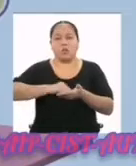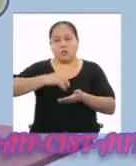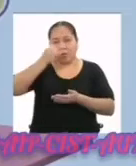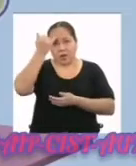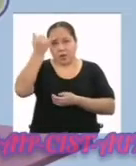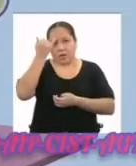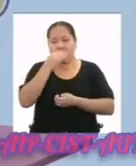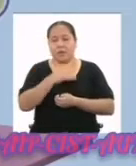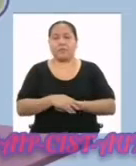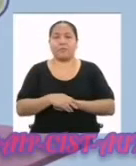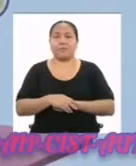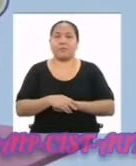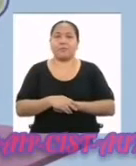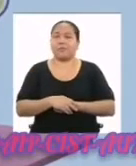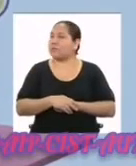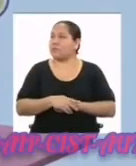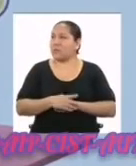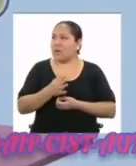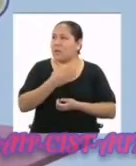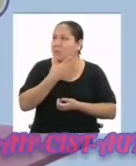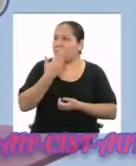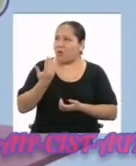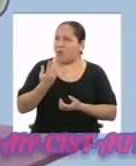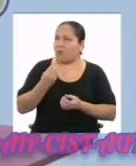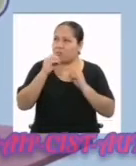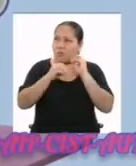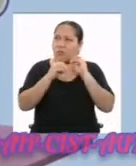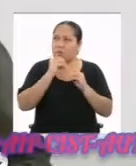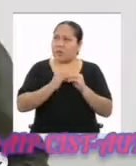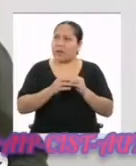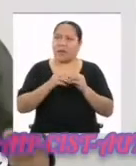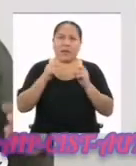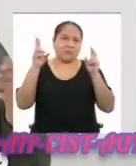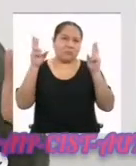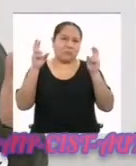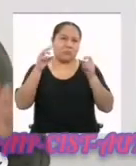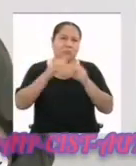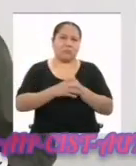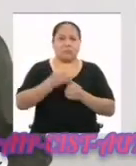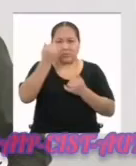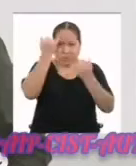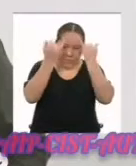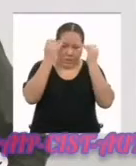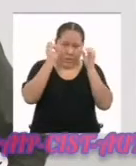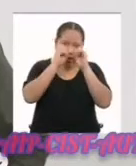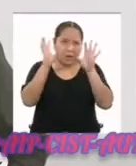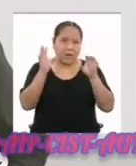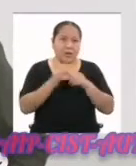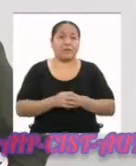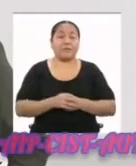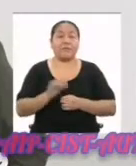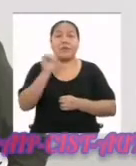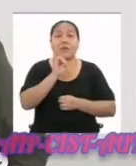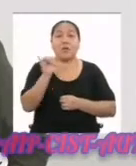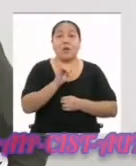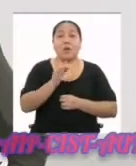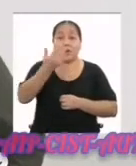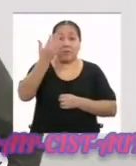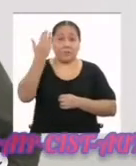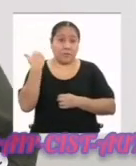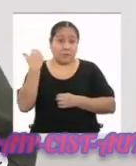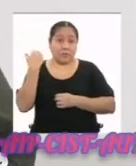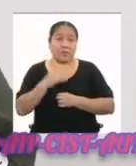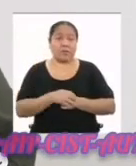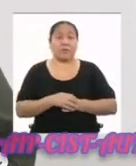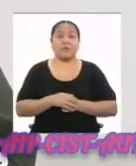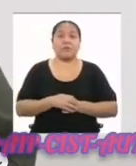¿Y qué más deberíamos considerar para que nuestro texto sea coherente? Bueno, así como en el caso anterior,